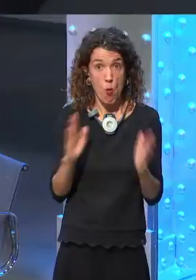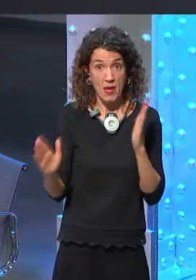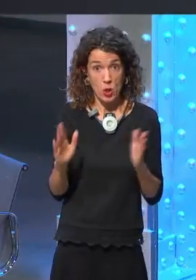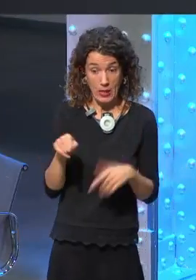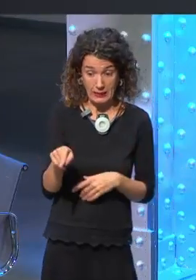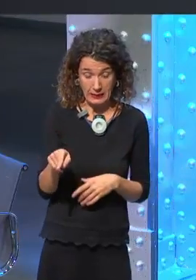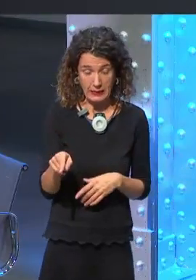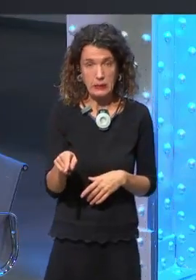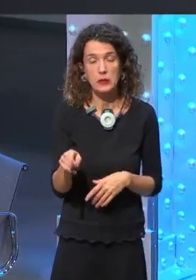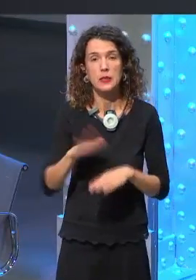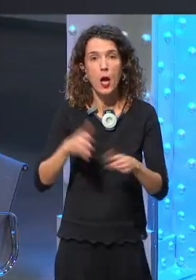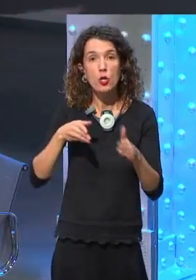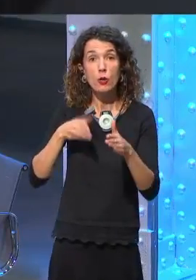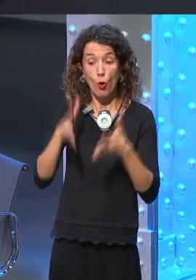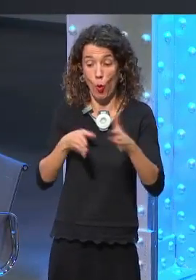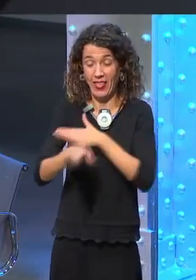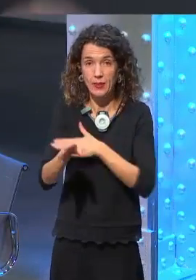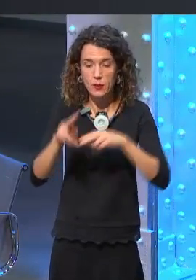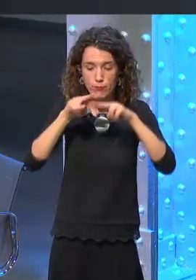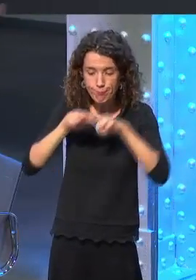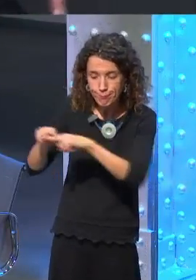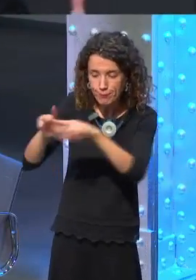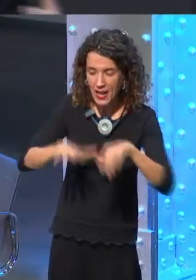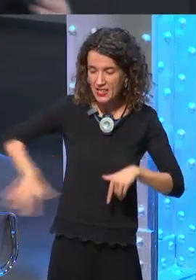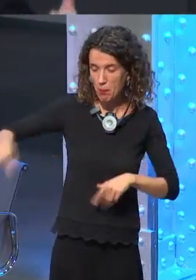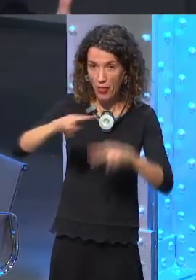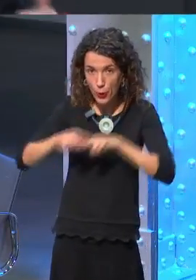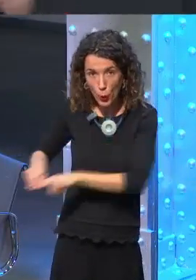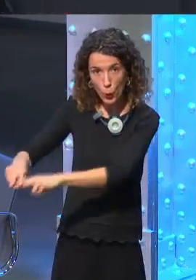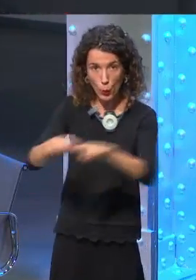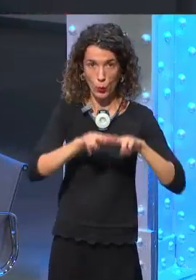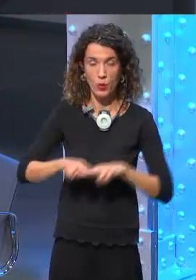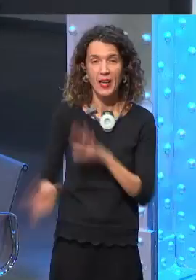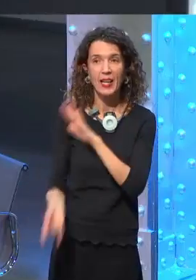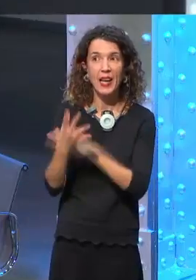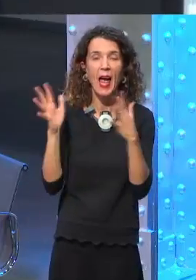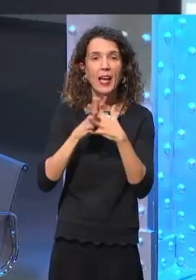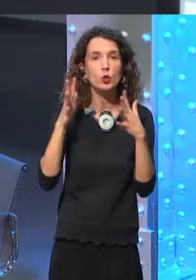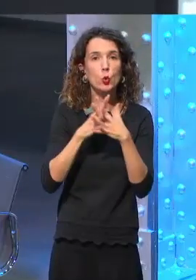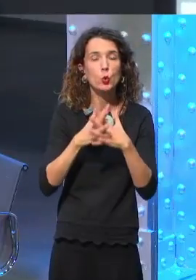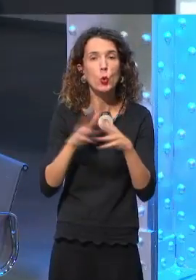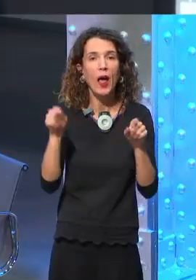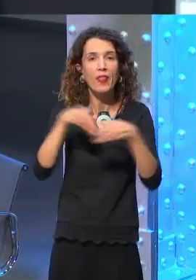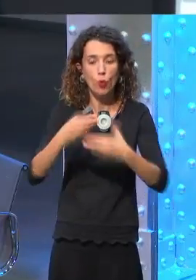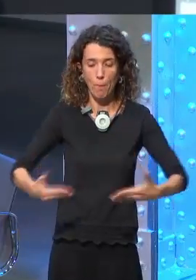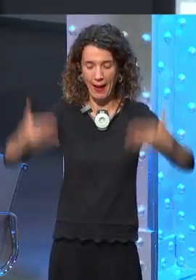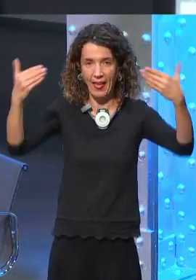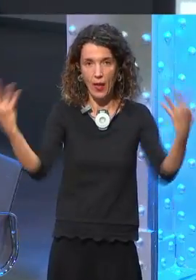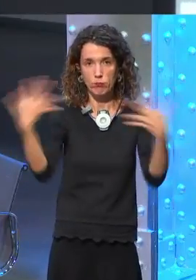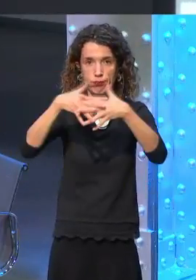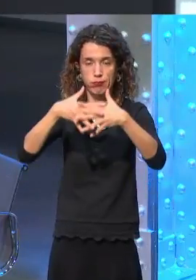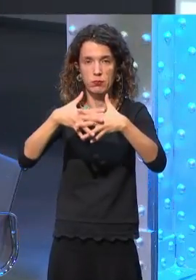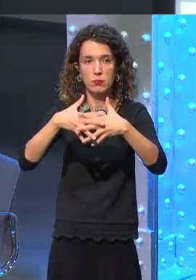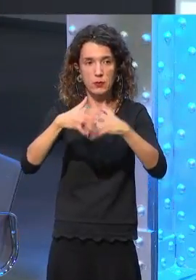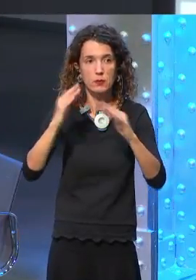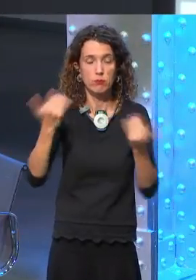momento en el que entra el robot, explora el espacio y crea una estructura entre las paredes